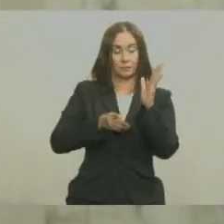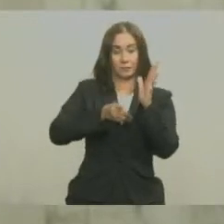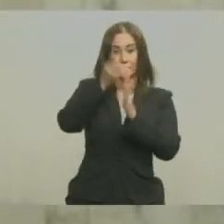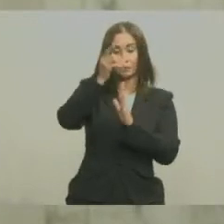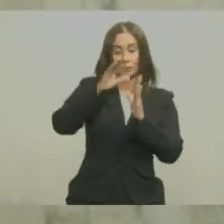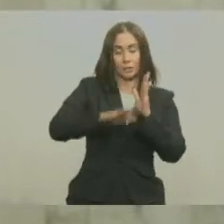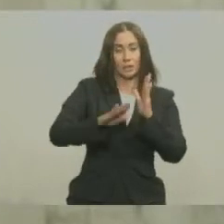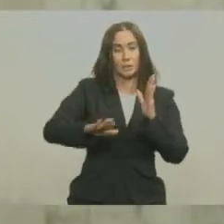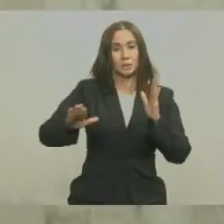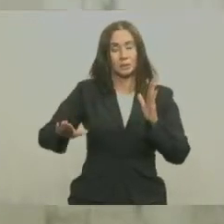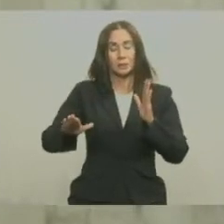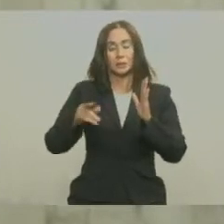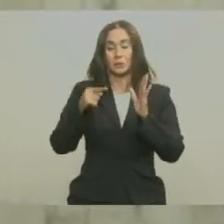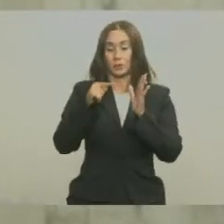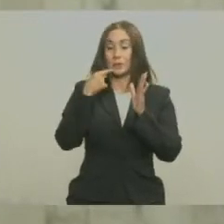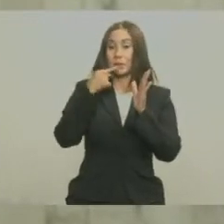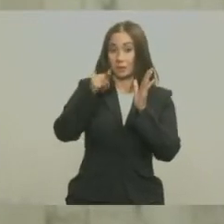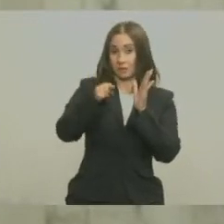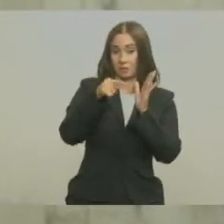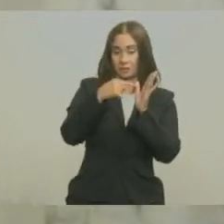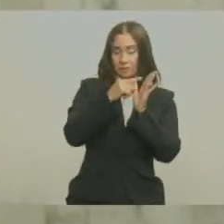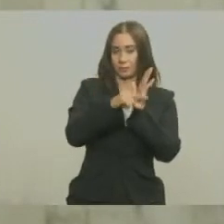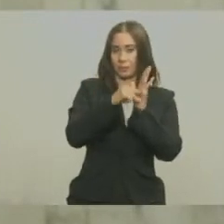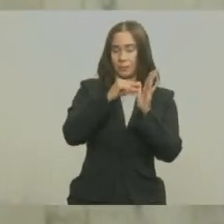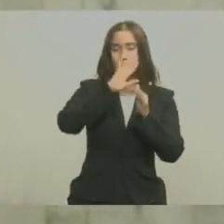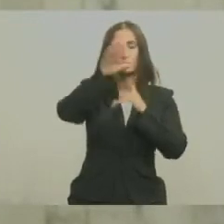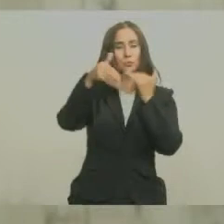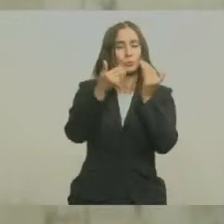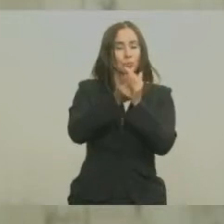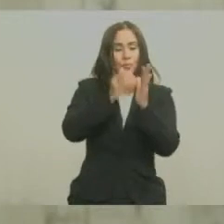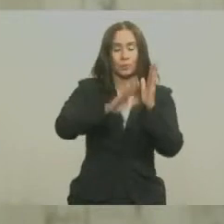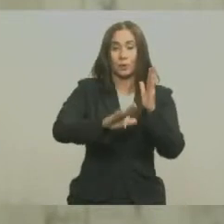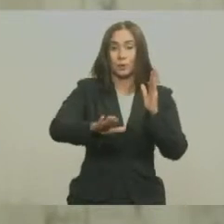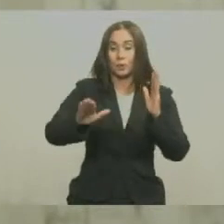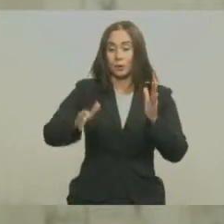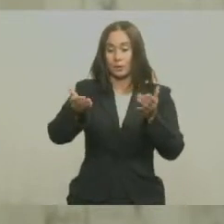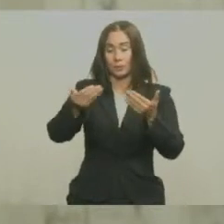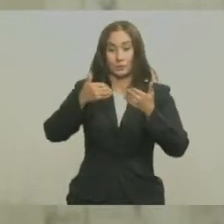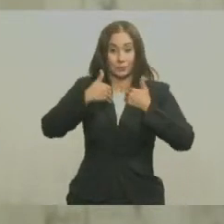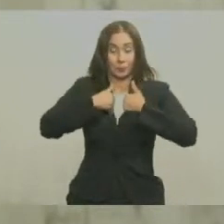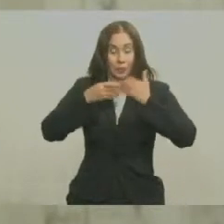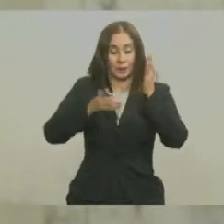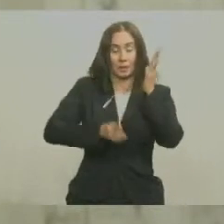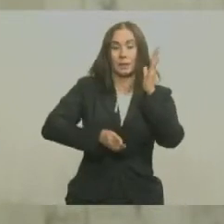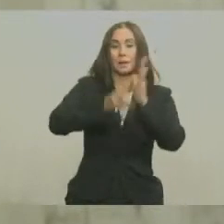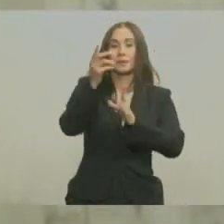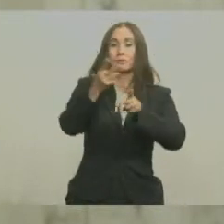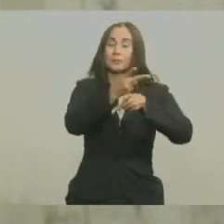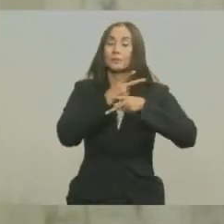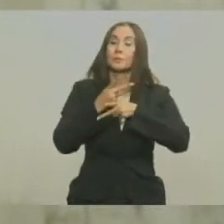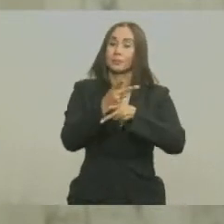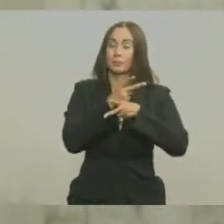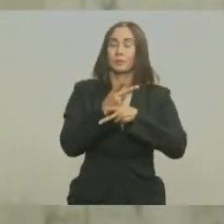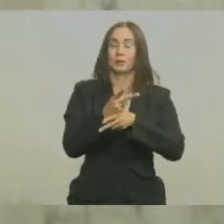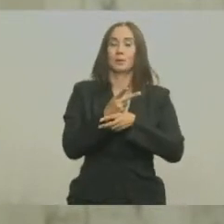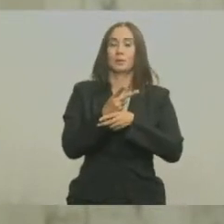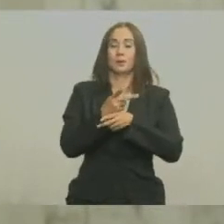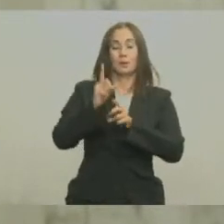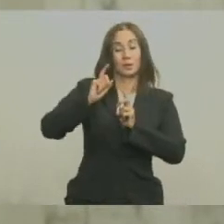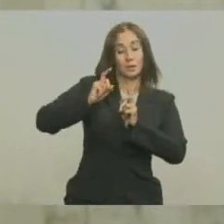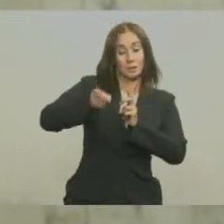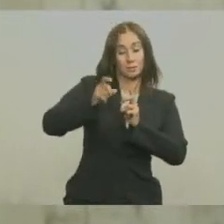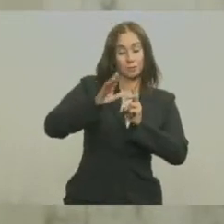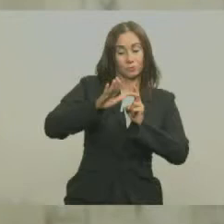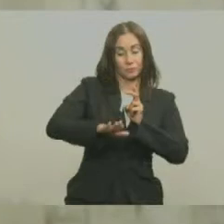niño señala que, cito, todo niño tiene derecho a las medidas de protección que su condición